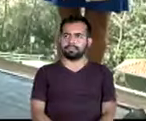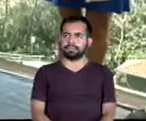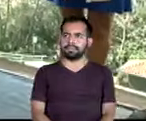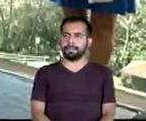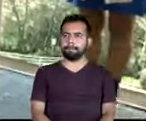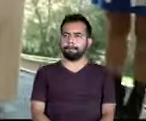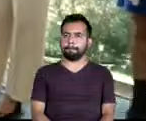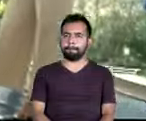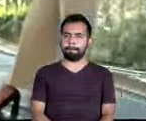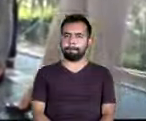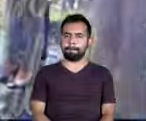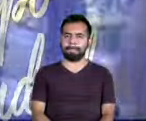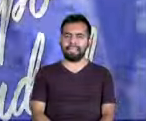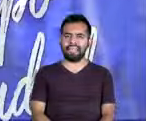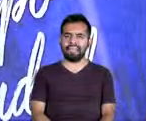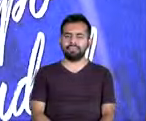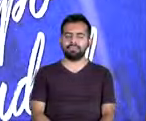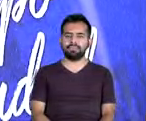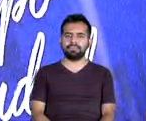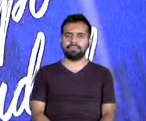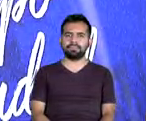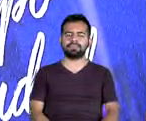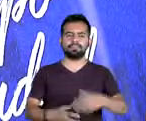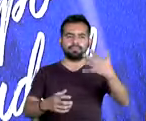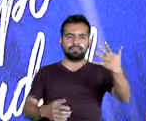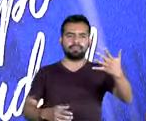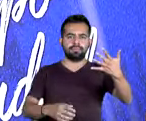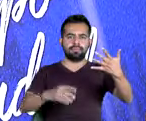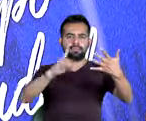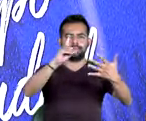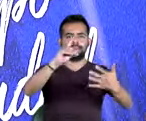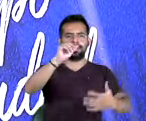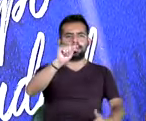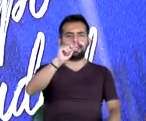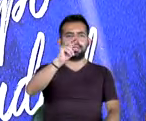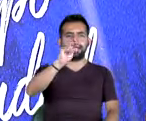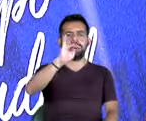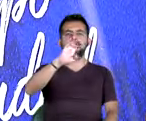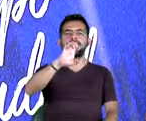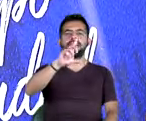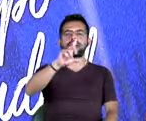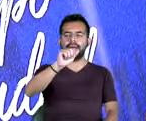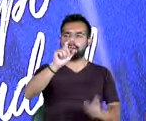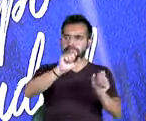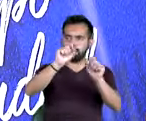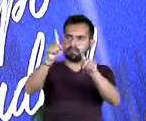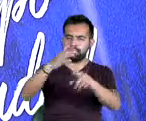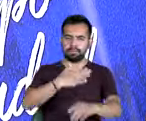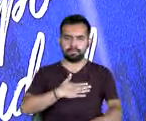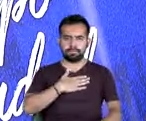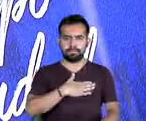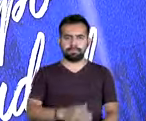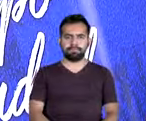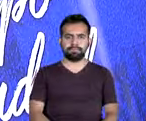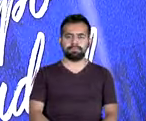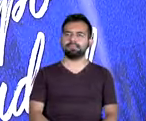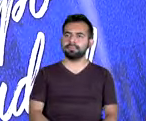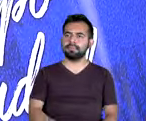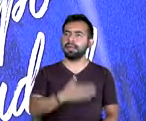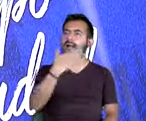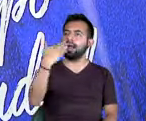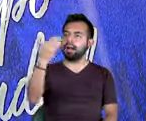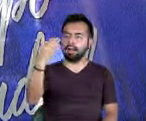gracias, Pavel. Gracias a Jonathan. Vamos con Daniela Moina, de Expreso Extra. Señor alcalde, buenos